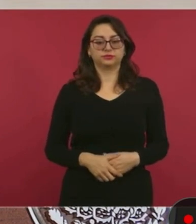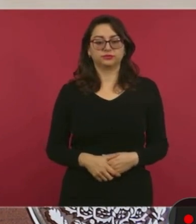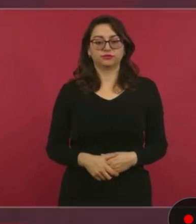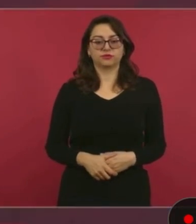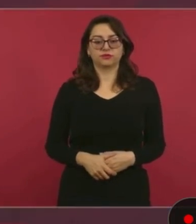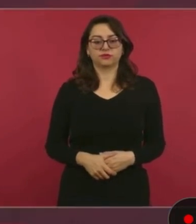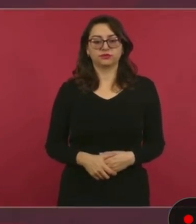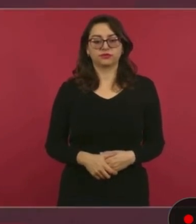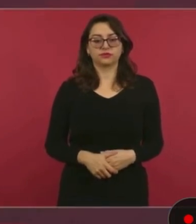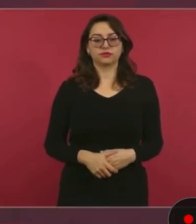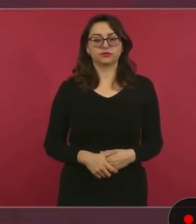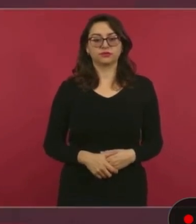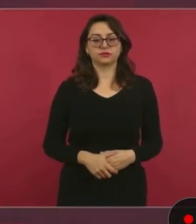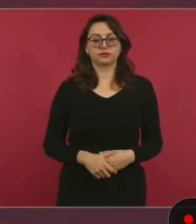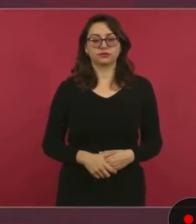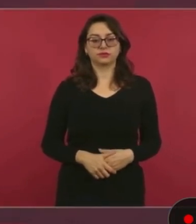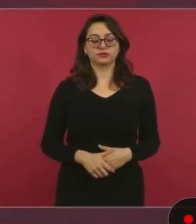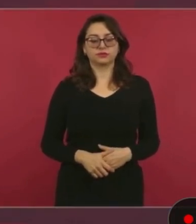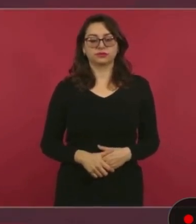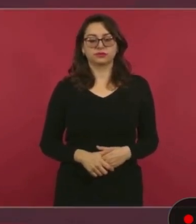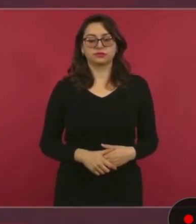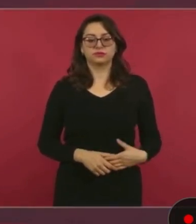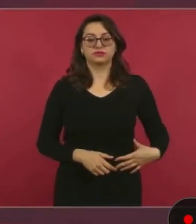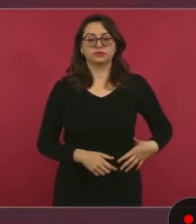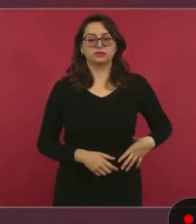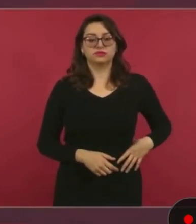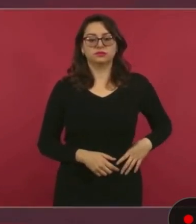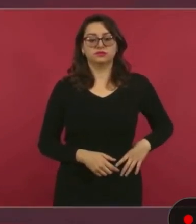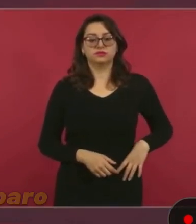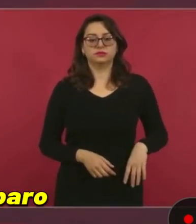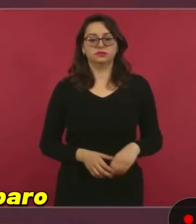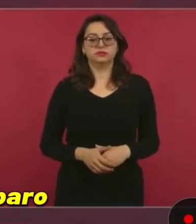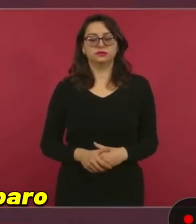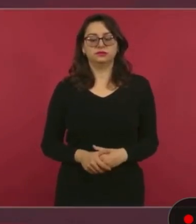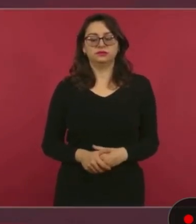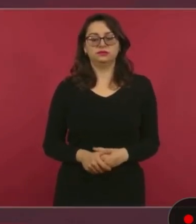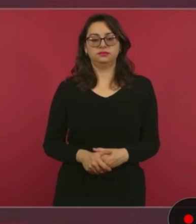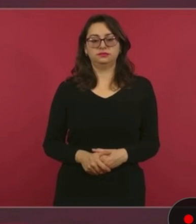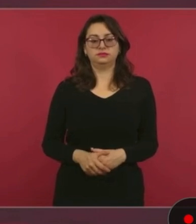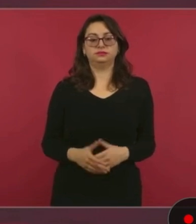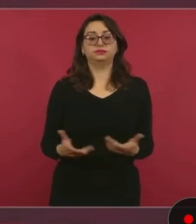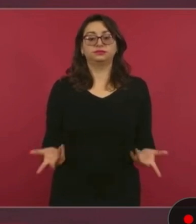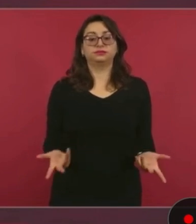Ahora presenta el exministro Cosío un amparo.